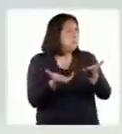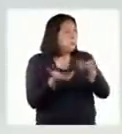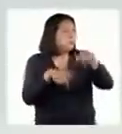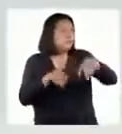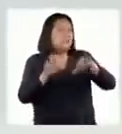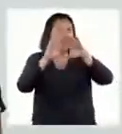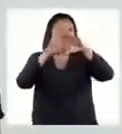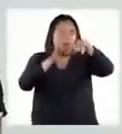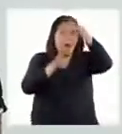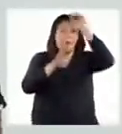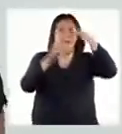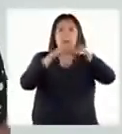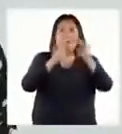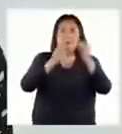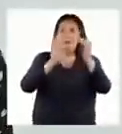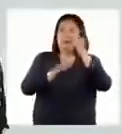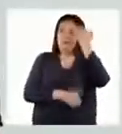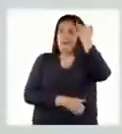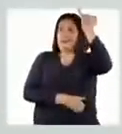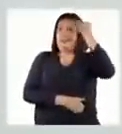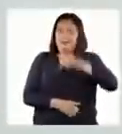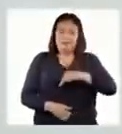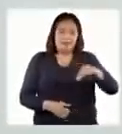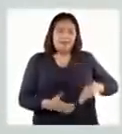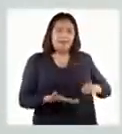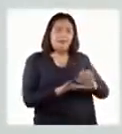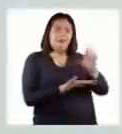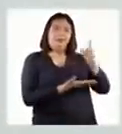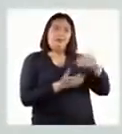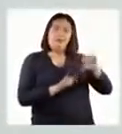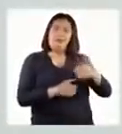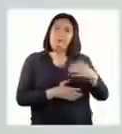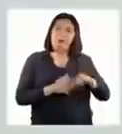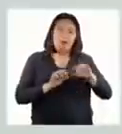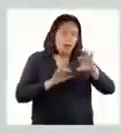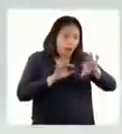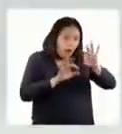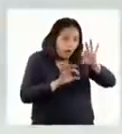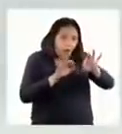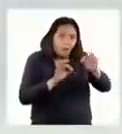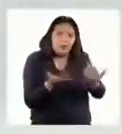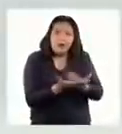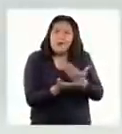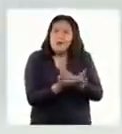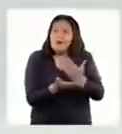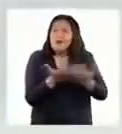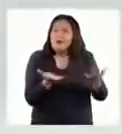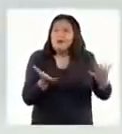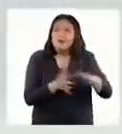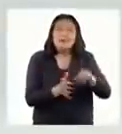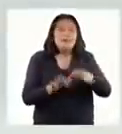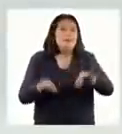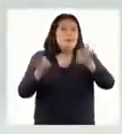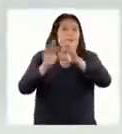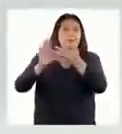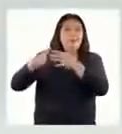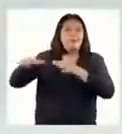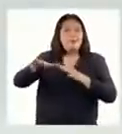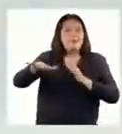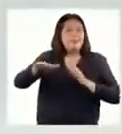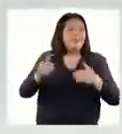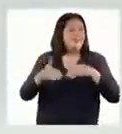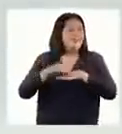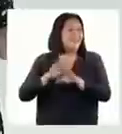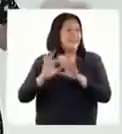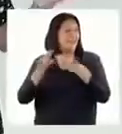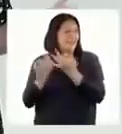a Aprendo en Casa, una iniciativa del Ministerio de Educación para seguir descubriendo cosas nuevas e importantes para nuestras comunidades desde nuestros